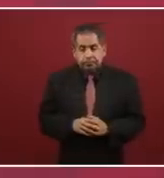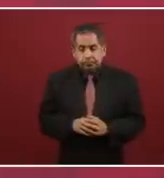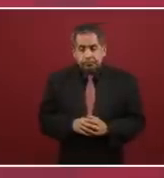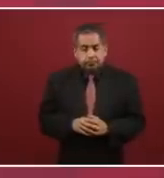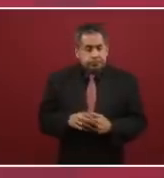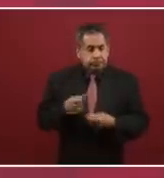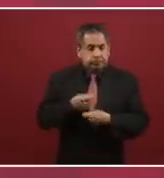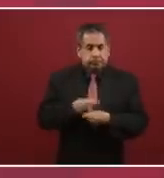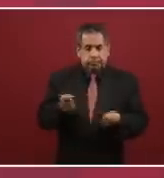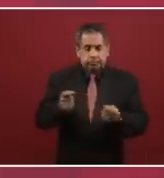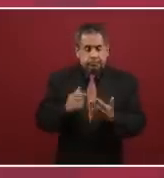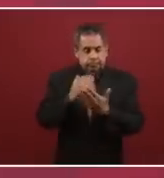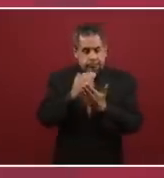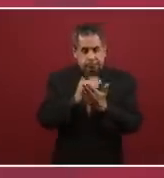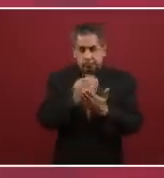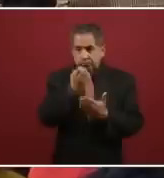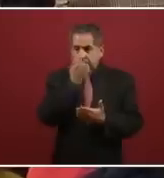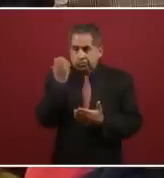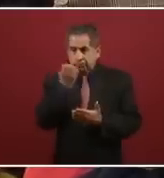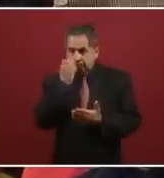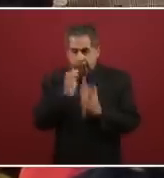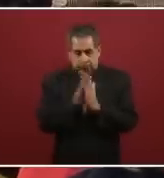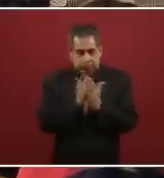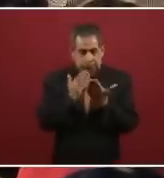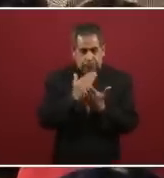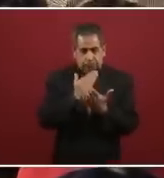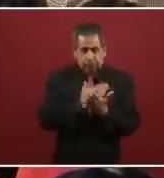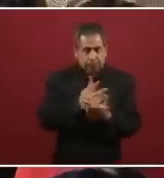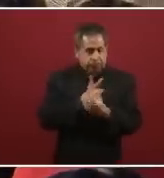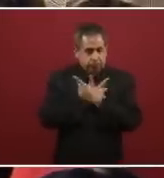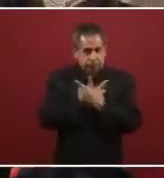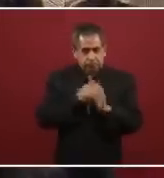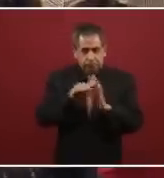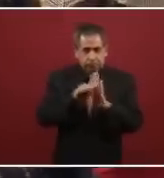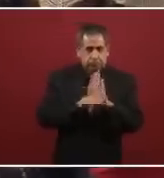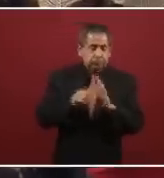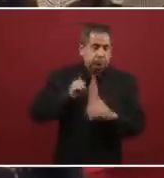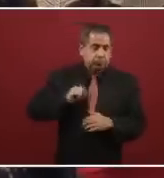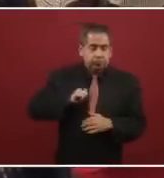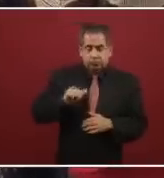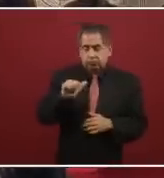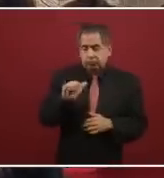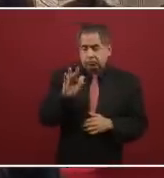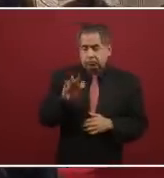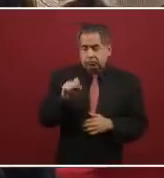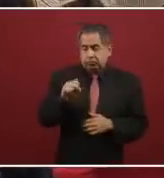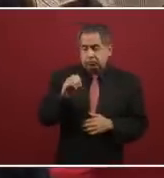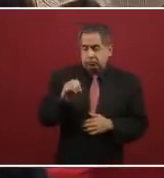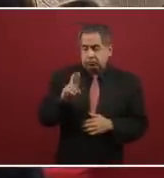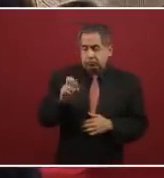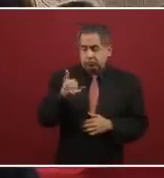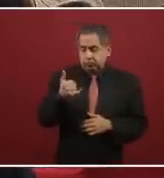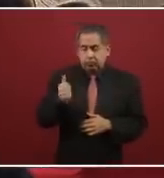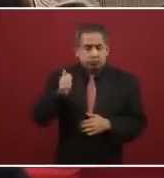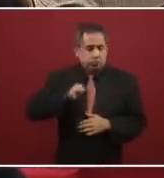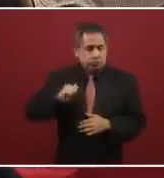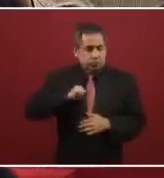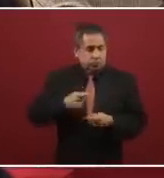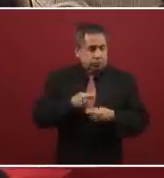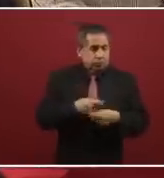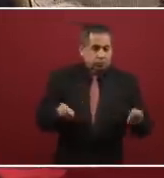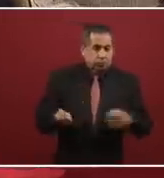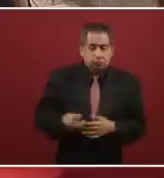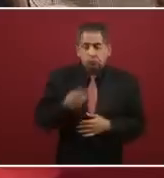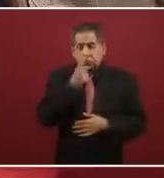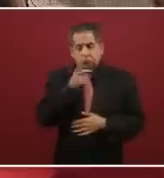distribuir en las escuelas la cartilla moral de Alfonso Reyes, se argumentó de que